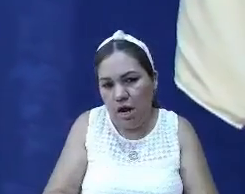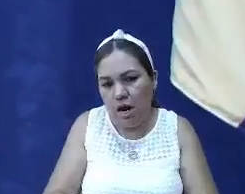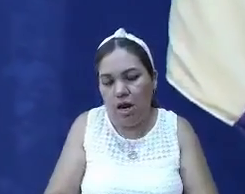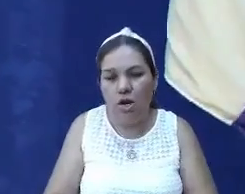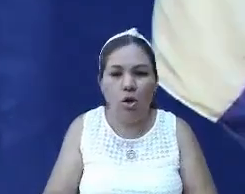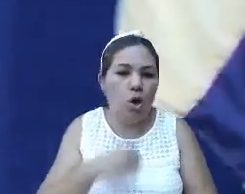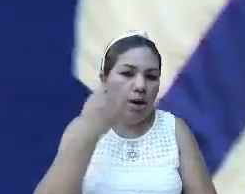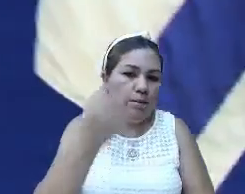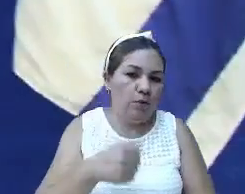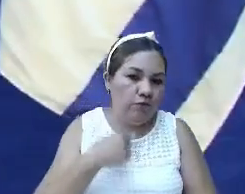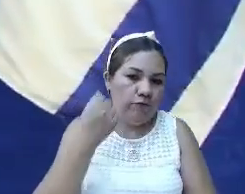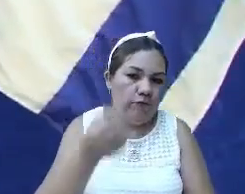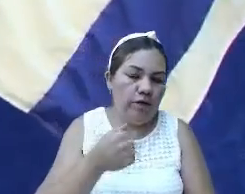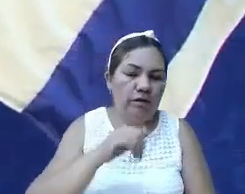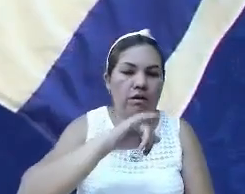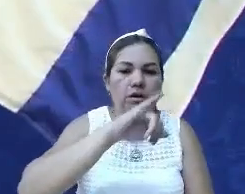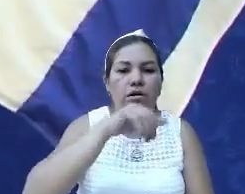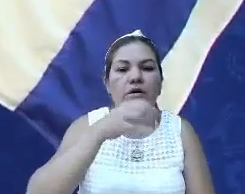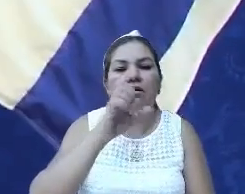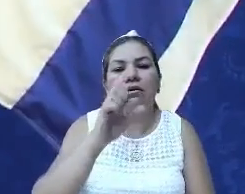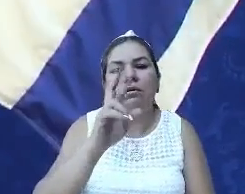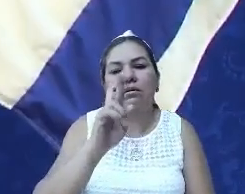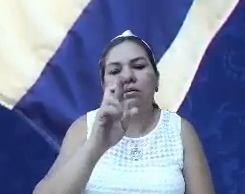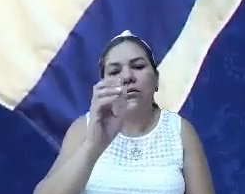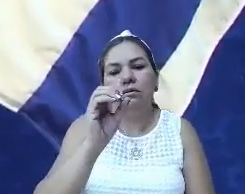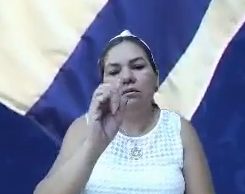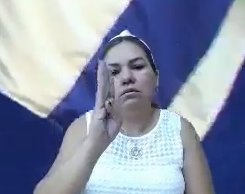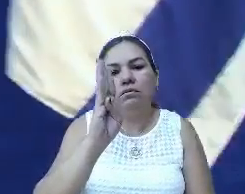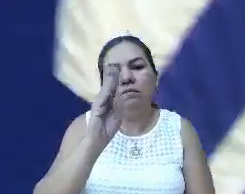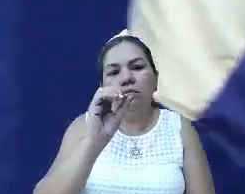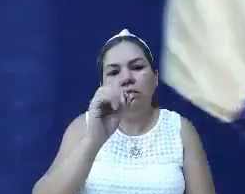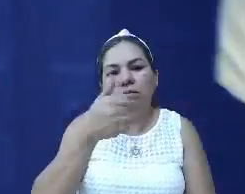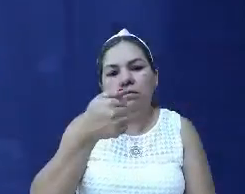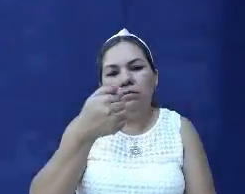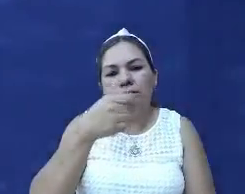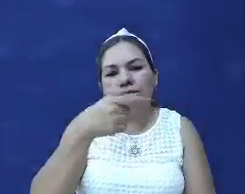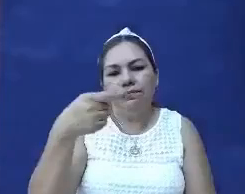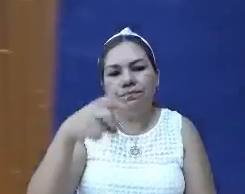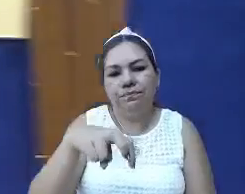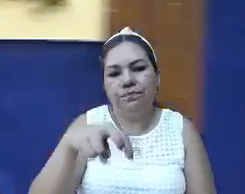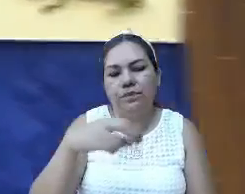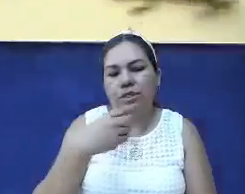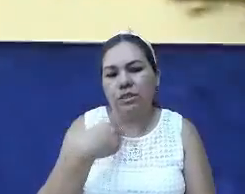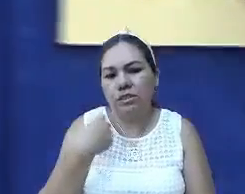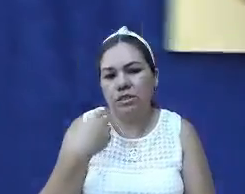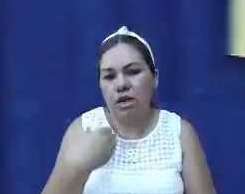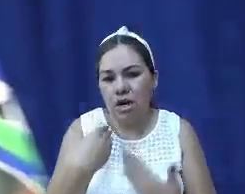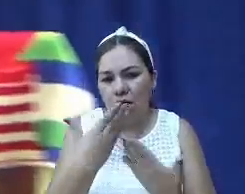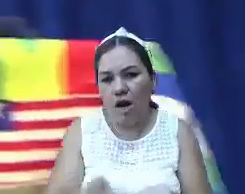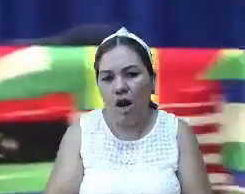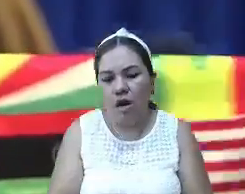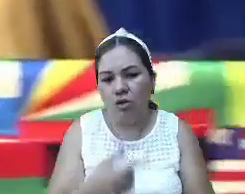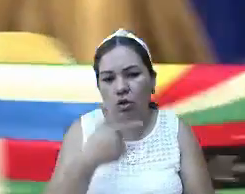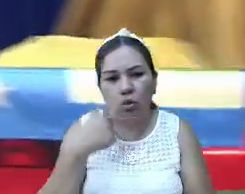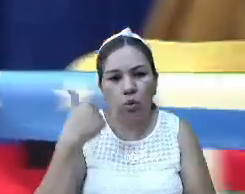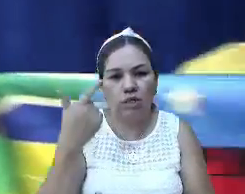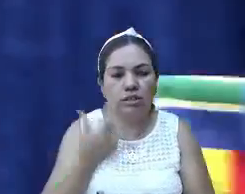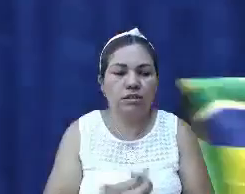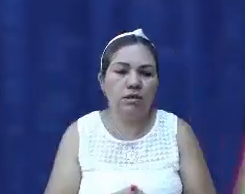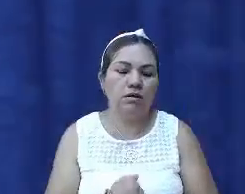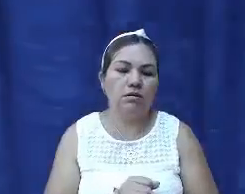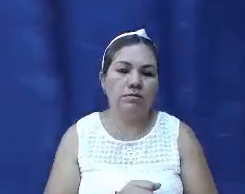que por plata le va a comprar al profeta. Llévale unos presentes, llévale algunas cosas dulces. ¿Le gusta al profeta cosas dulces?